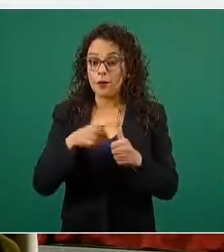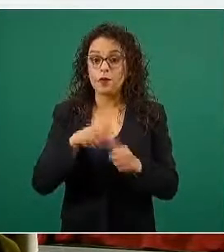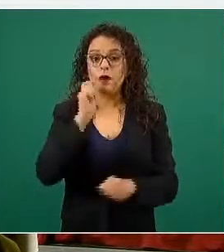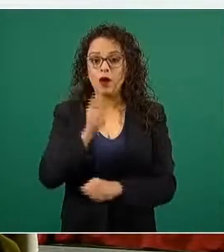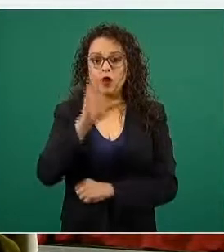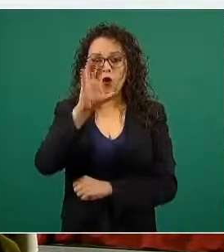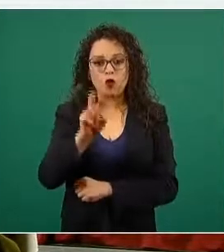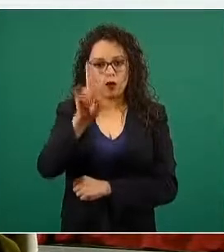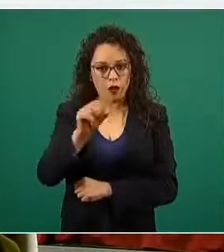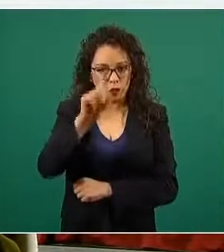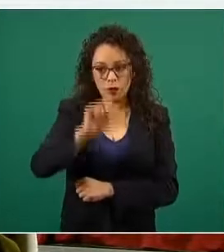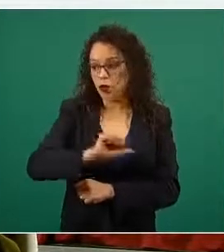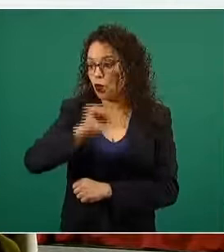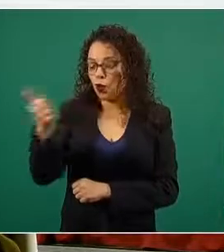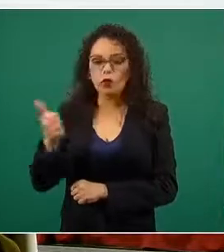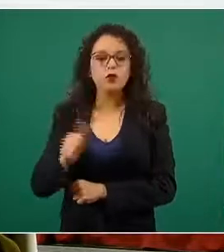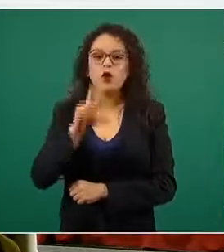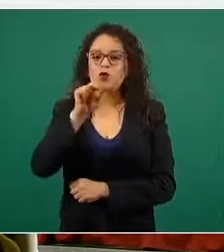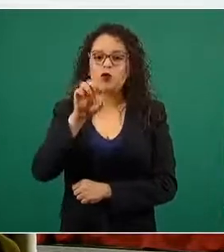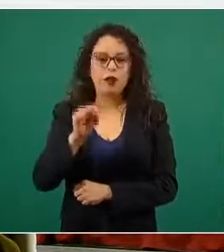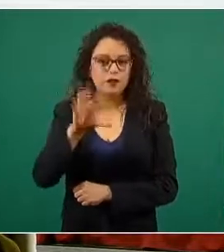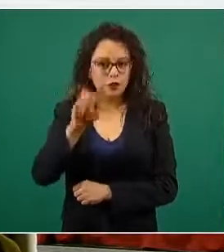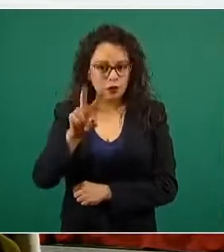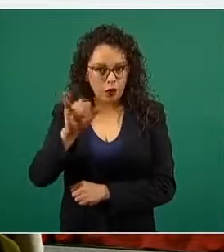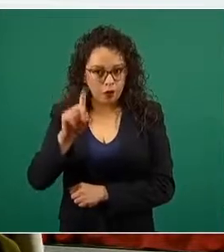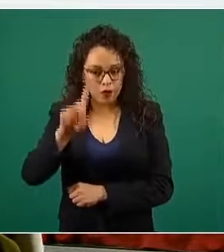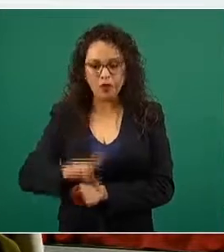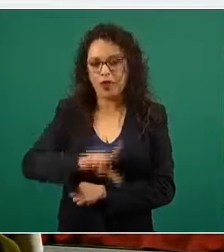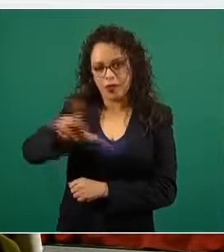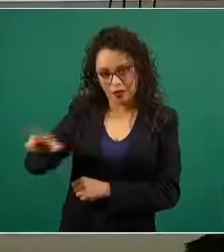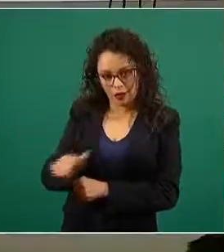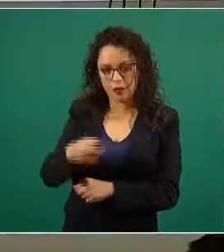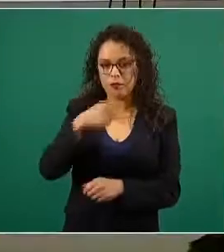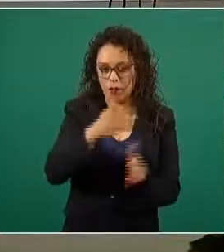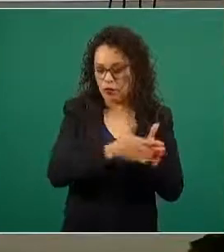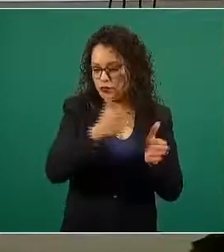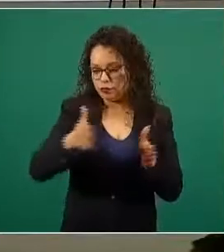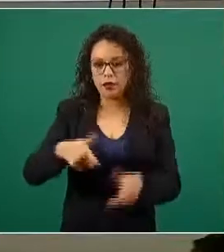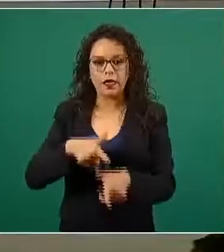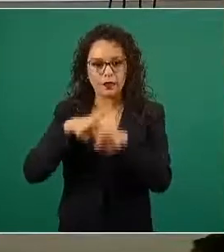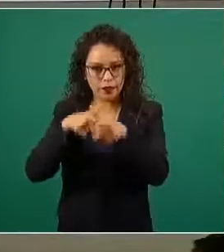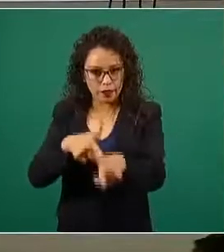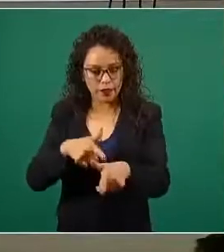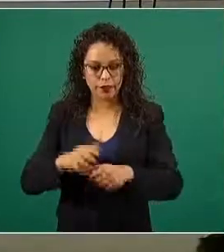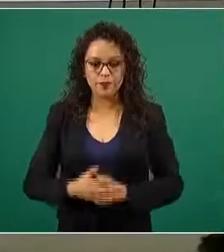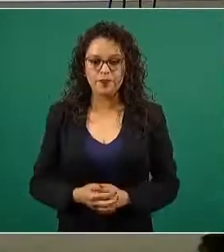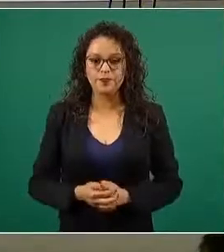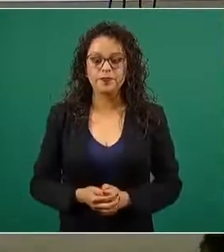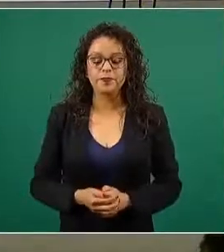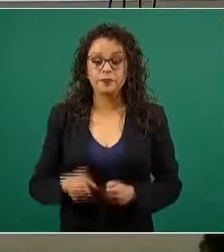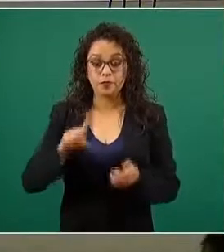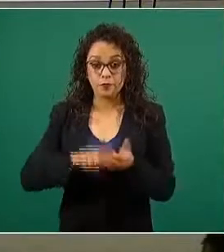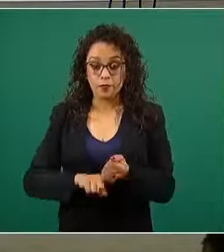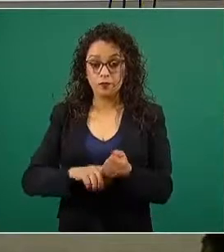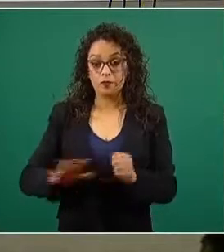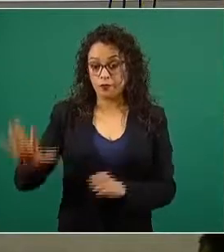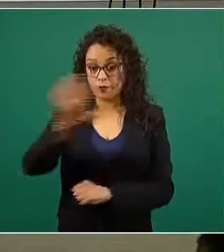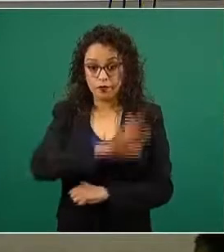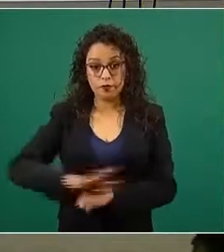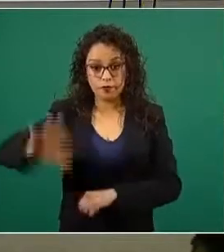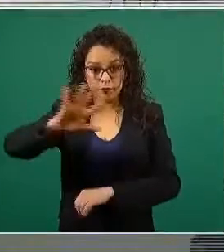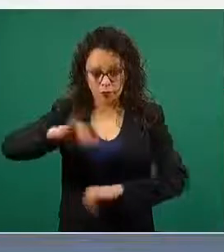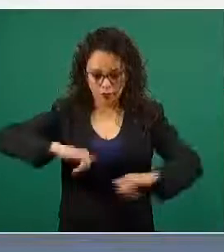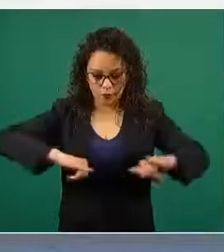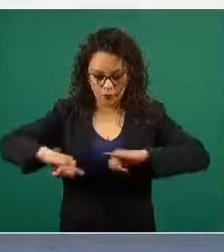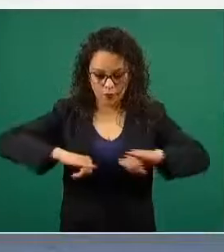instalaciones no COVID también de manera continua. Geográficamente hemos